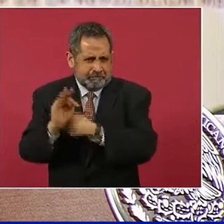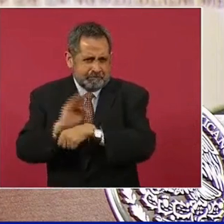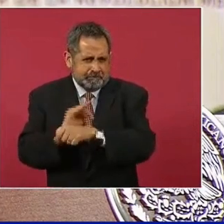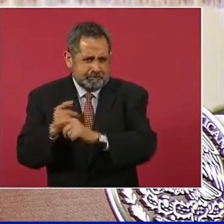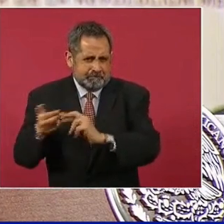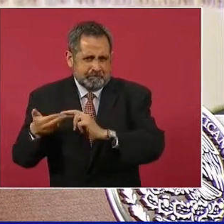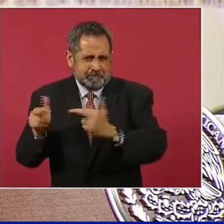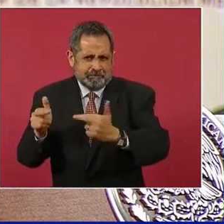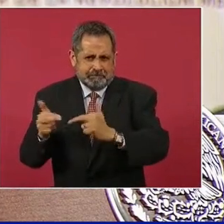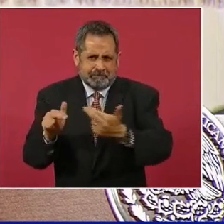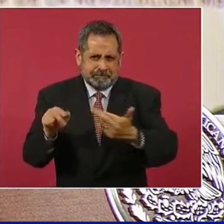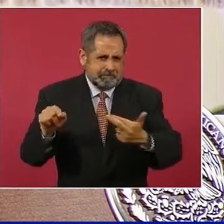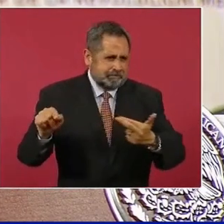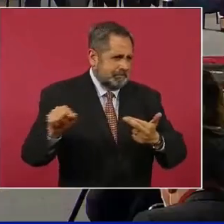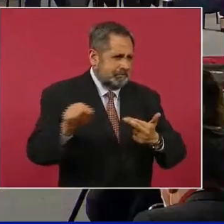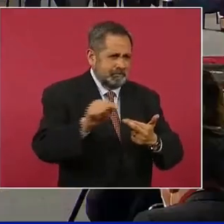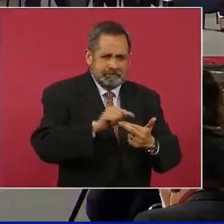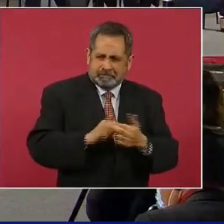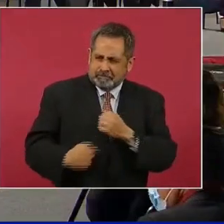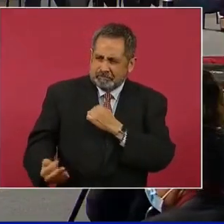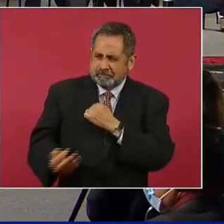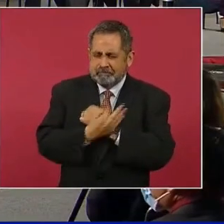y